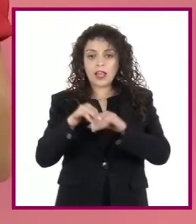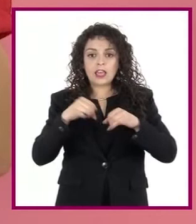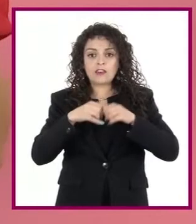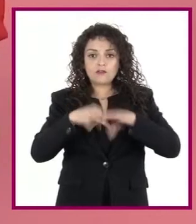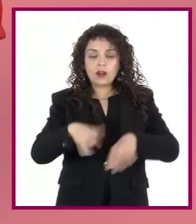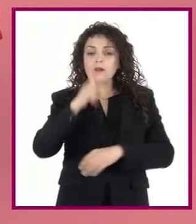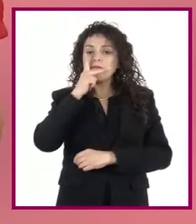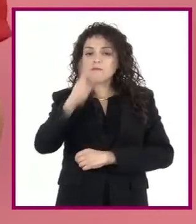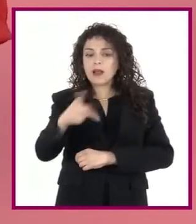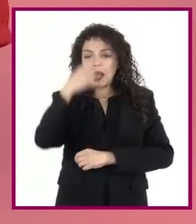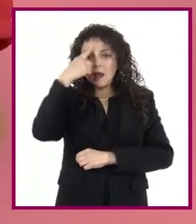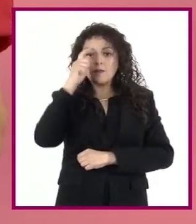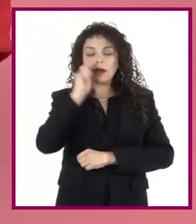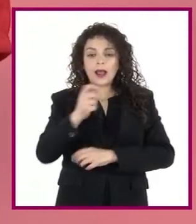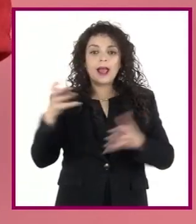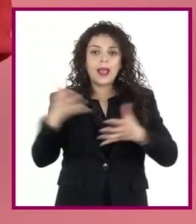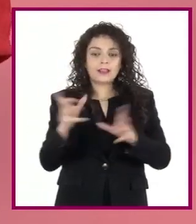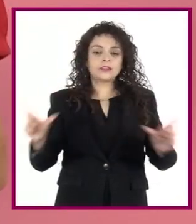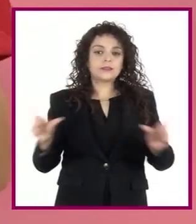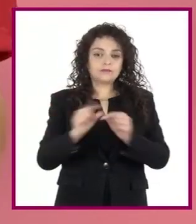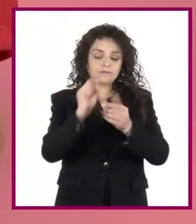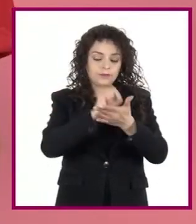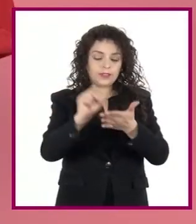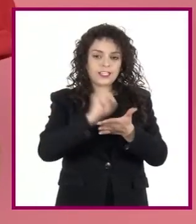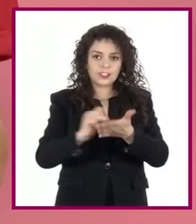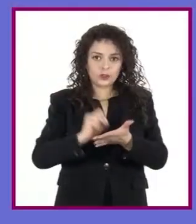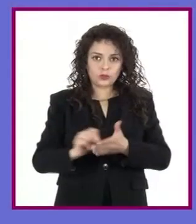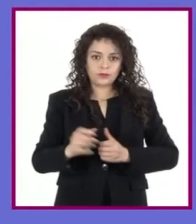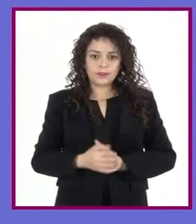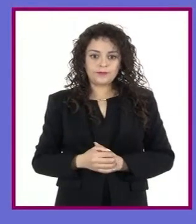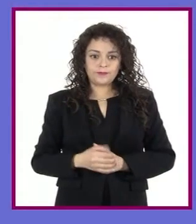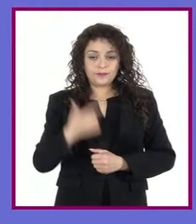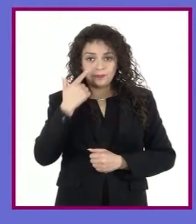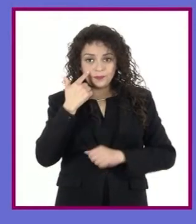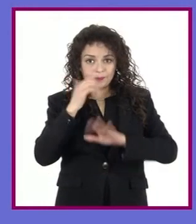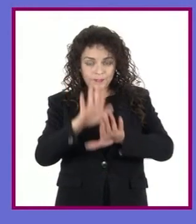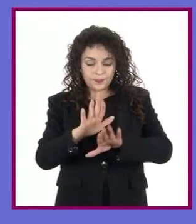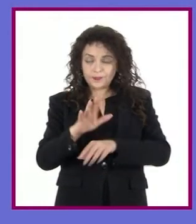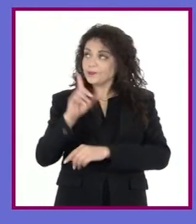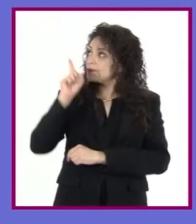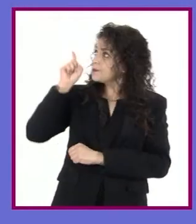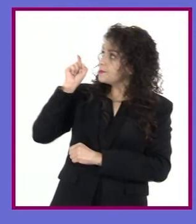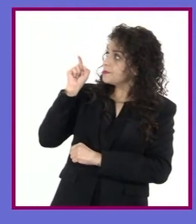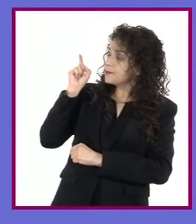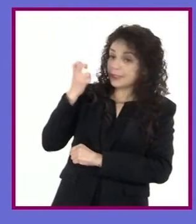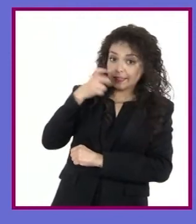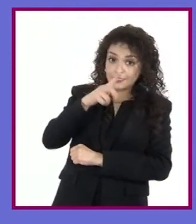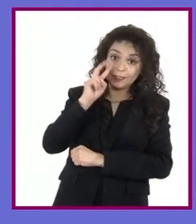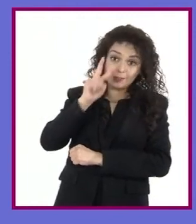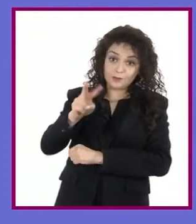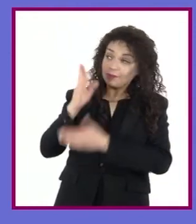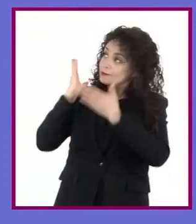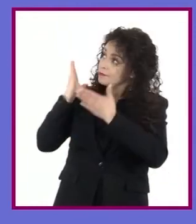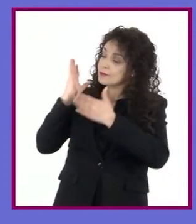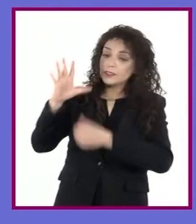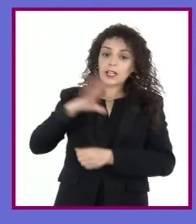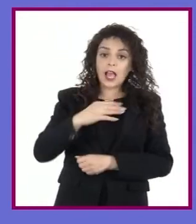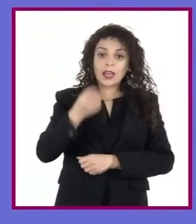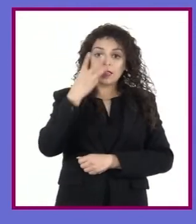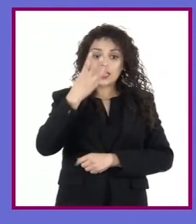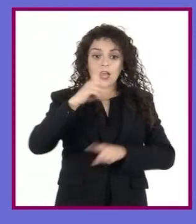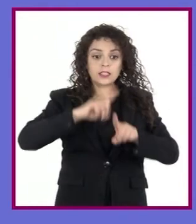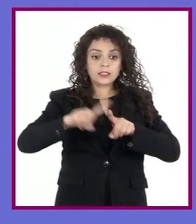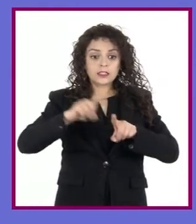clave para elaborar el resumen. Para empezar, observemos la siguiente imagen con 3 tipos de